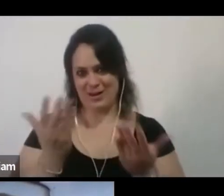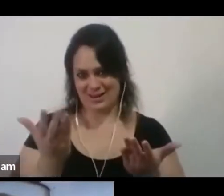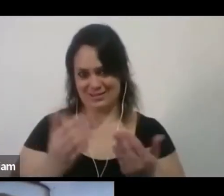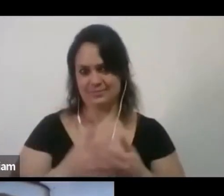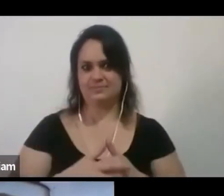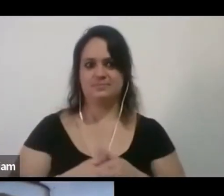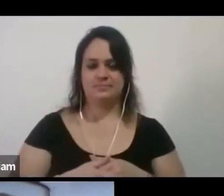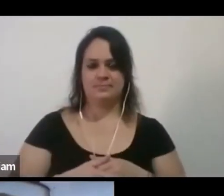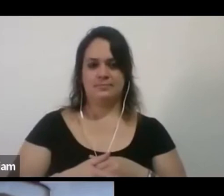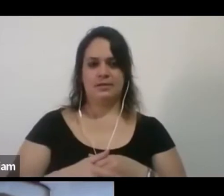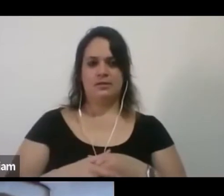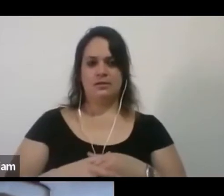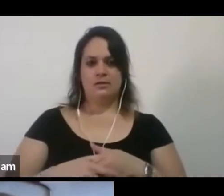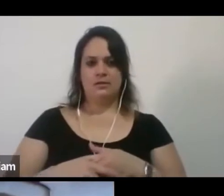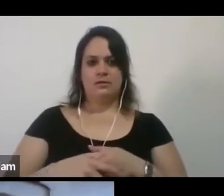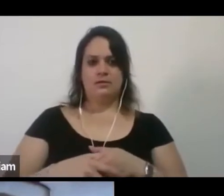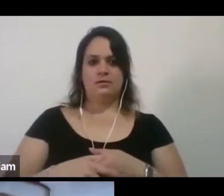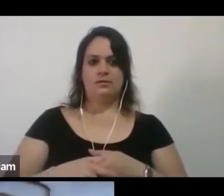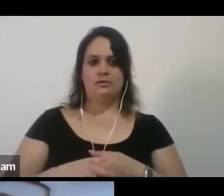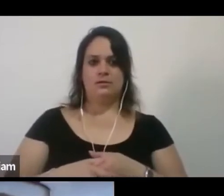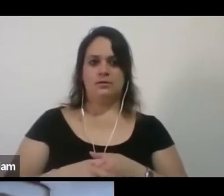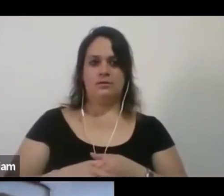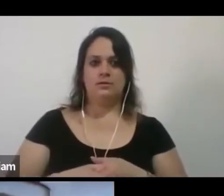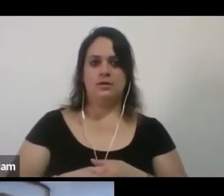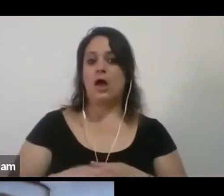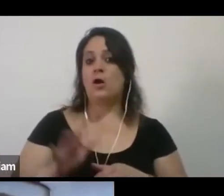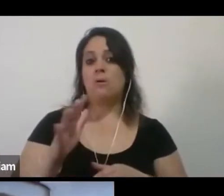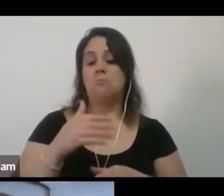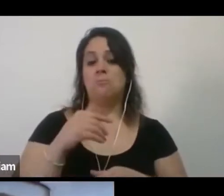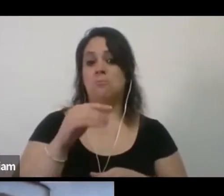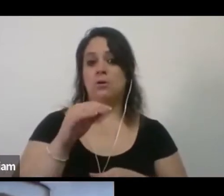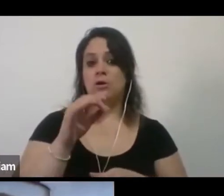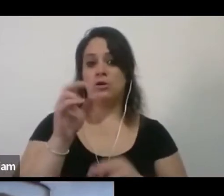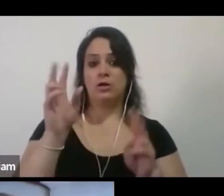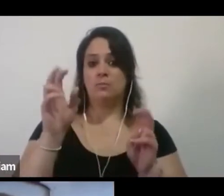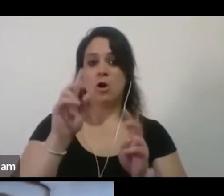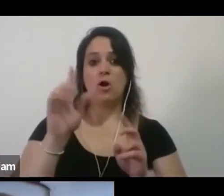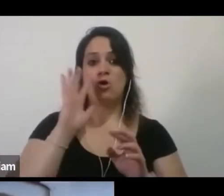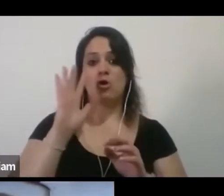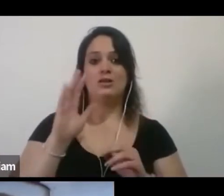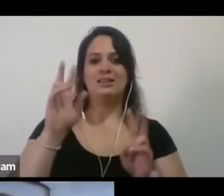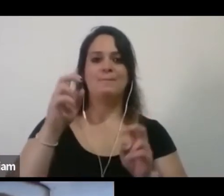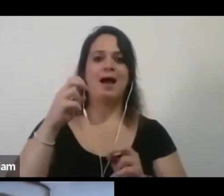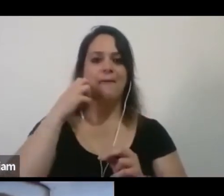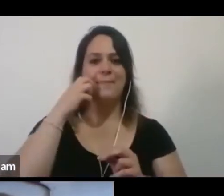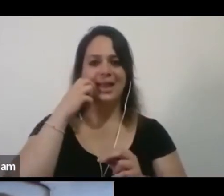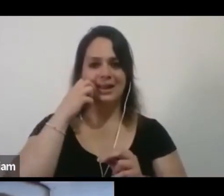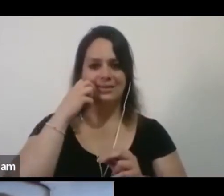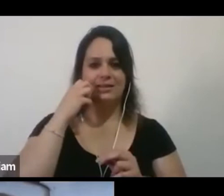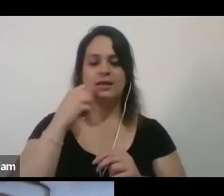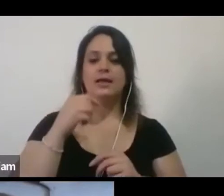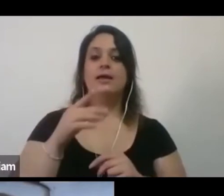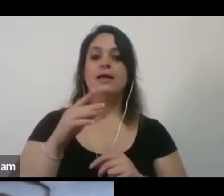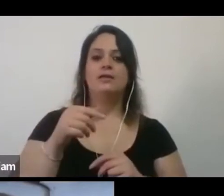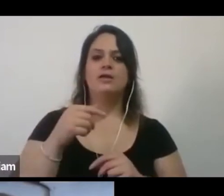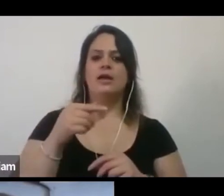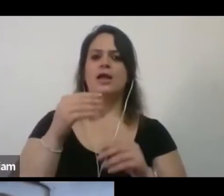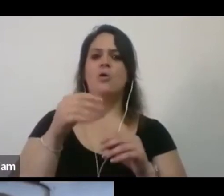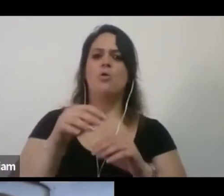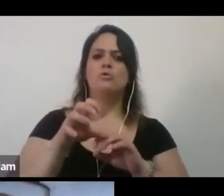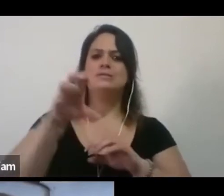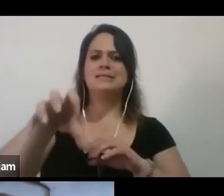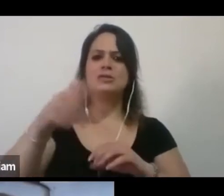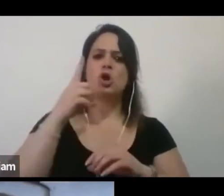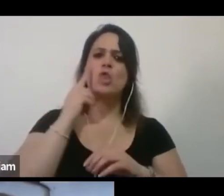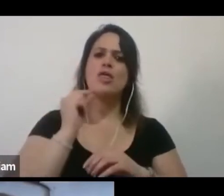el tema de la vejez. Yo también trabajo en un centro de día de enfermos de Alzheimer, en donde